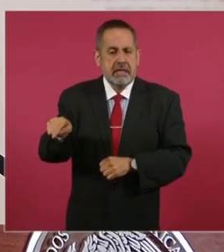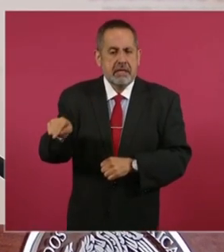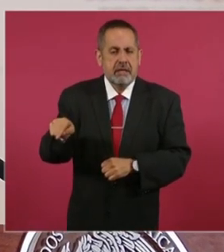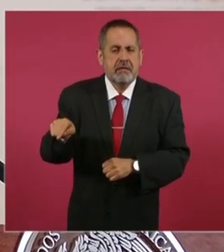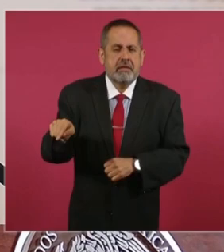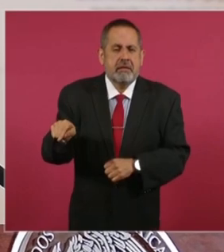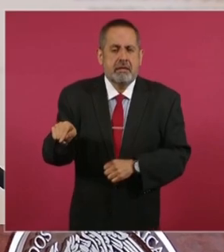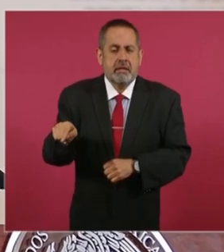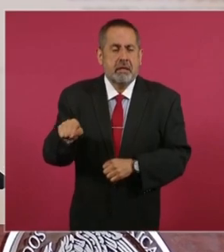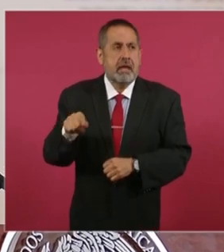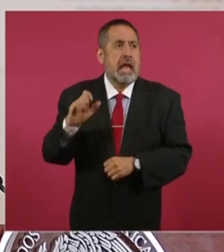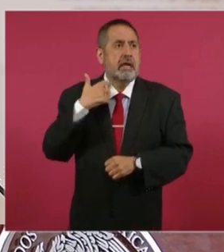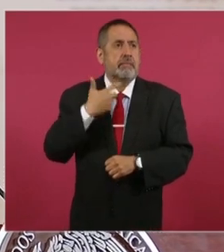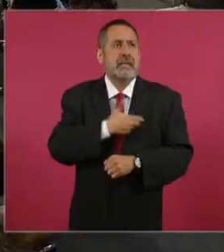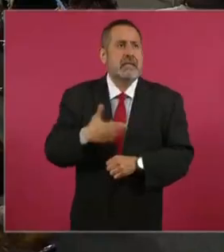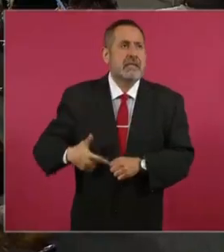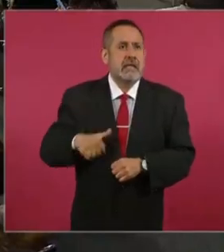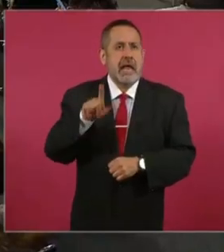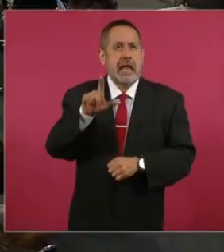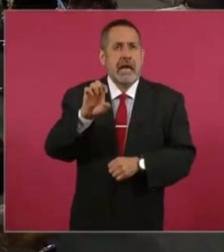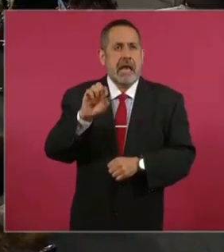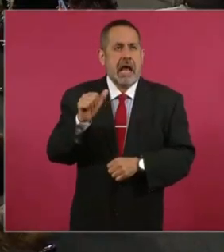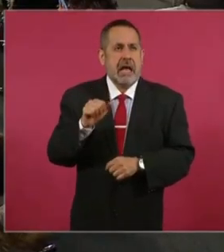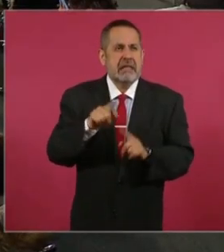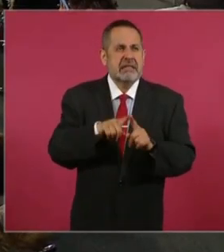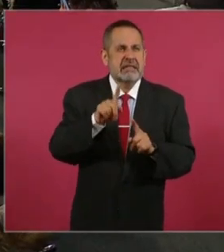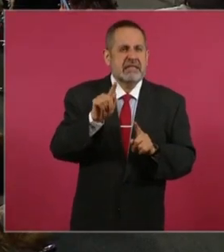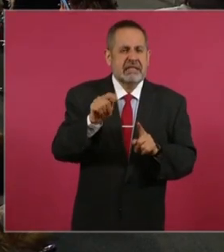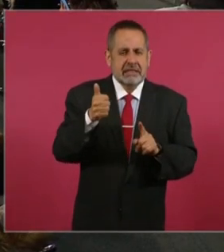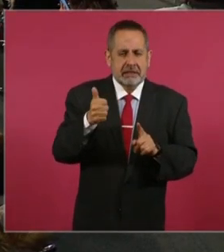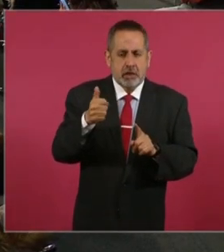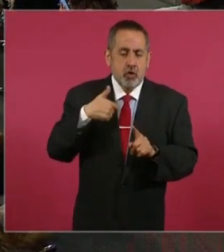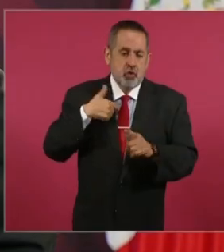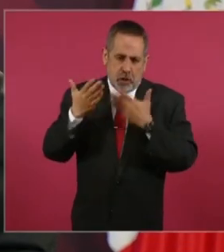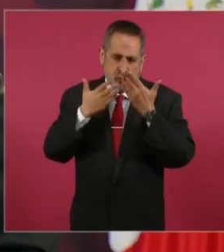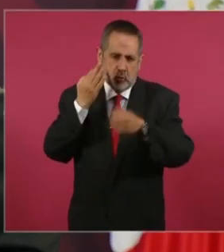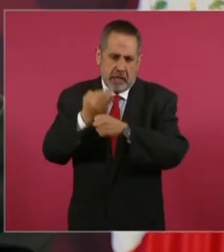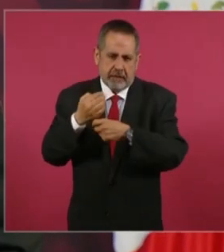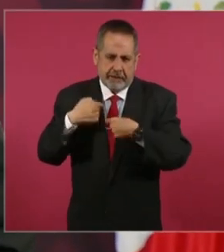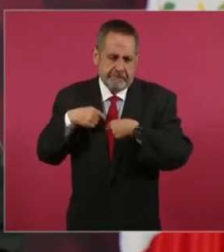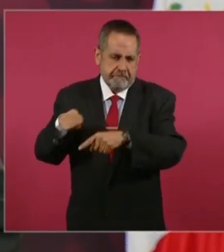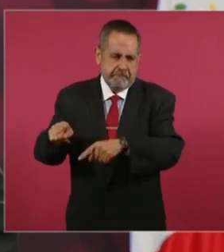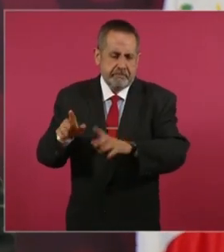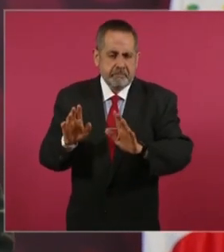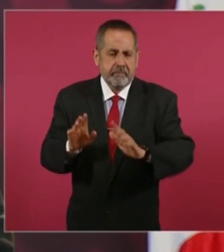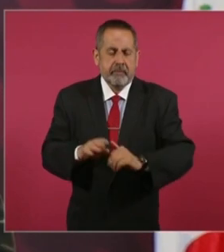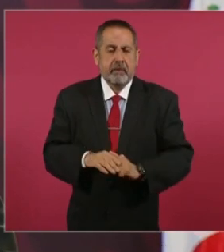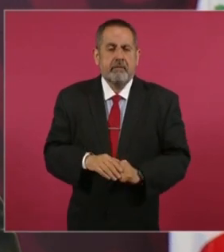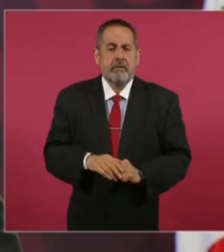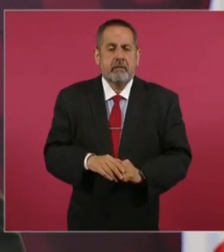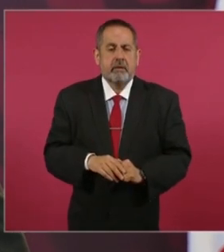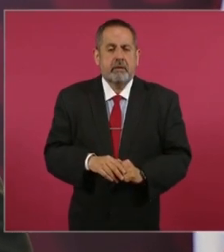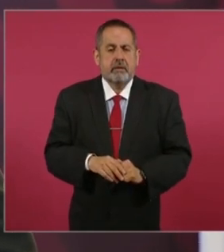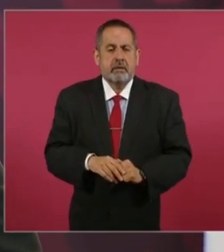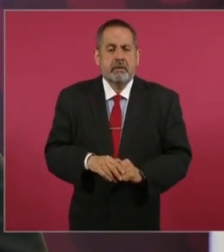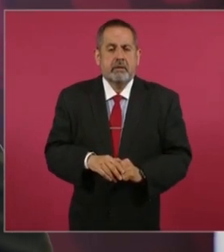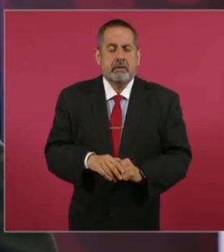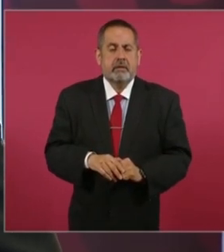y Echeverría gobernó del 70 al 76 yo estaba estudiando y este